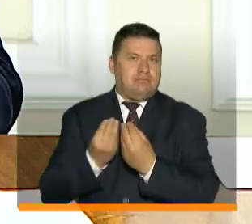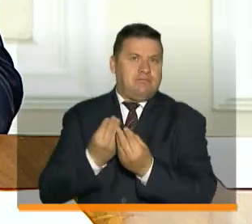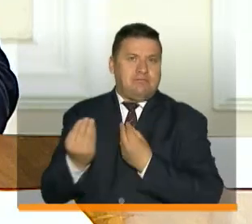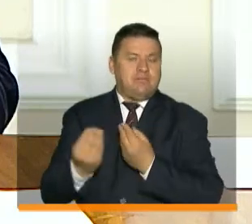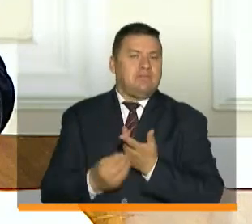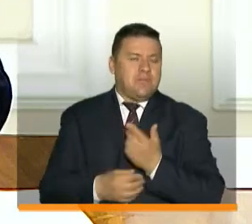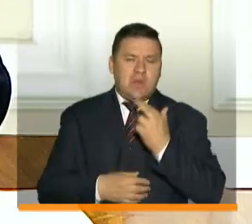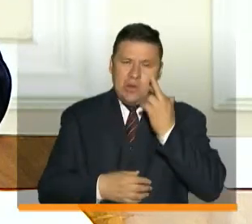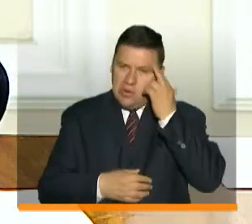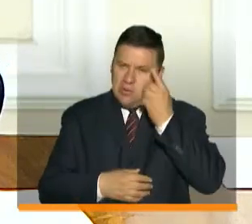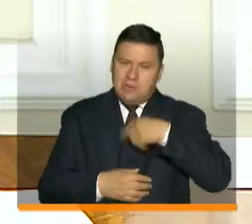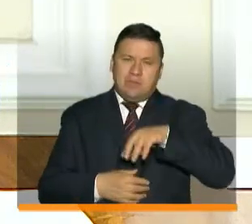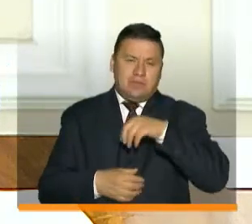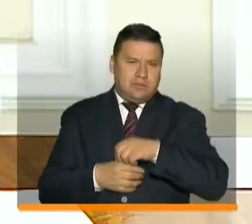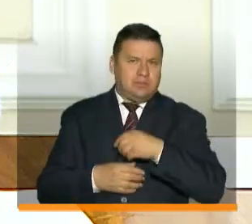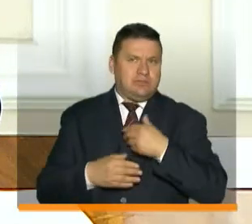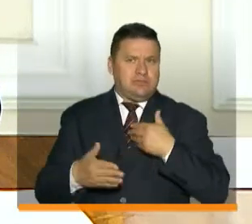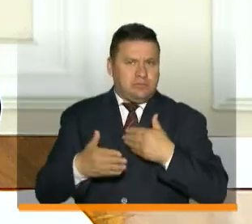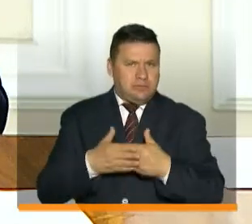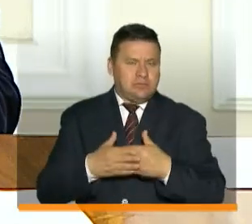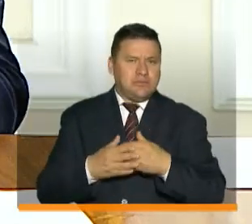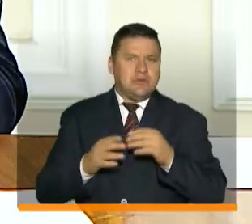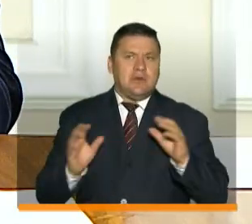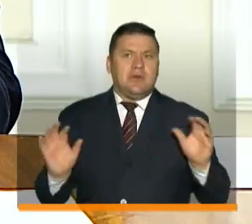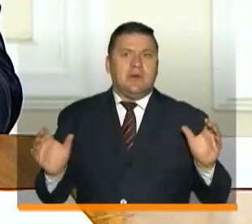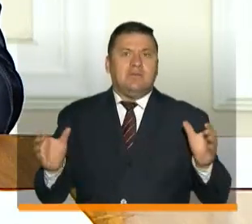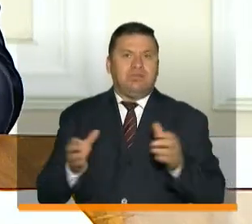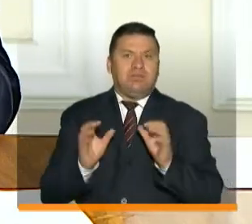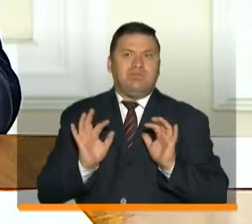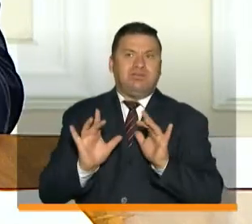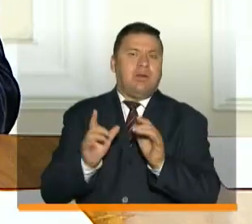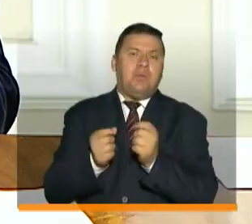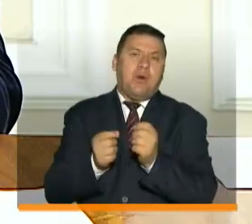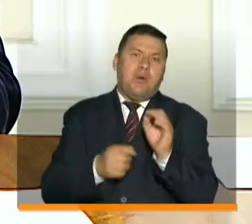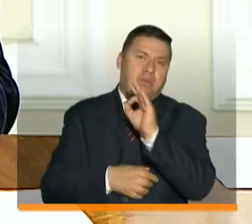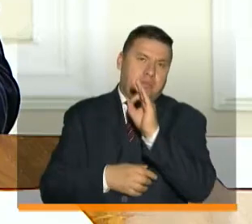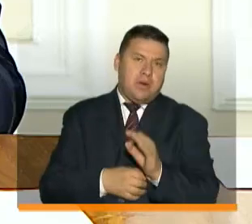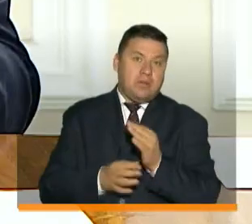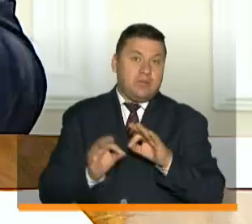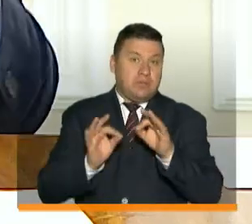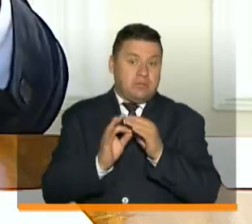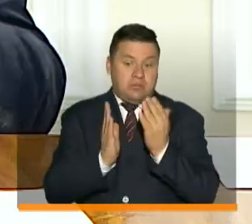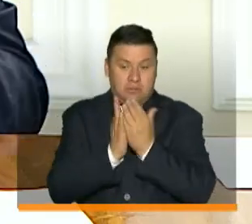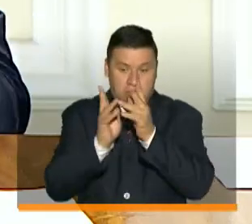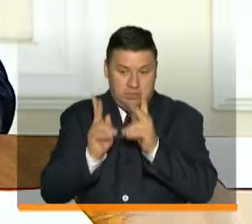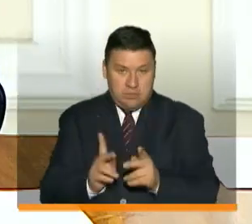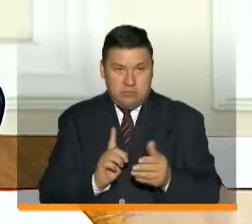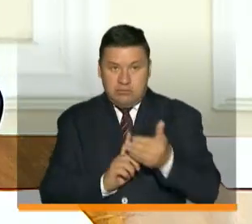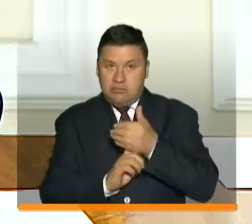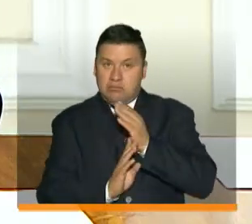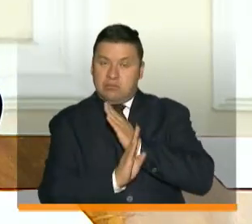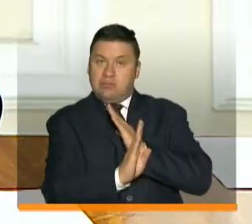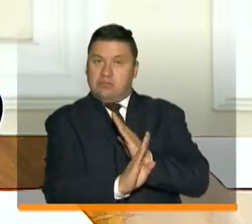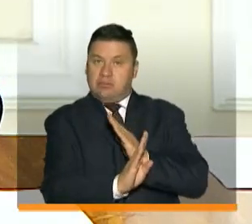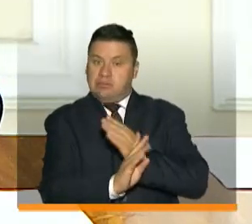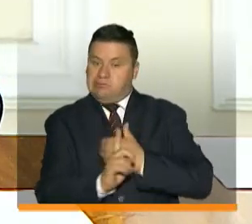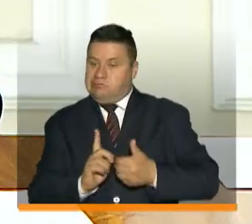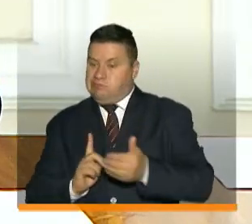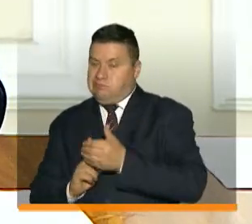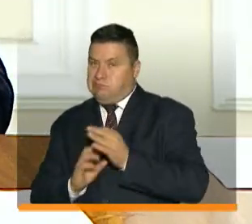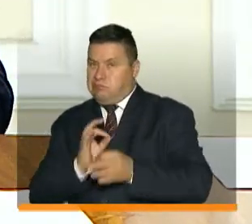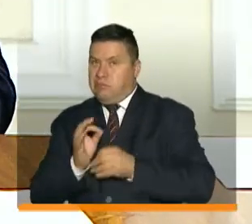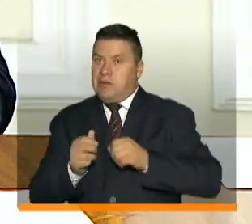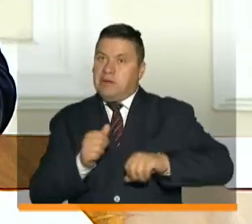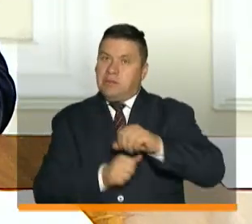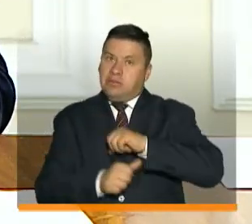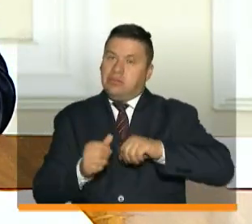alternancia, obviamente con las limitaciones de aforo y buscando también proteger a los estudiantes, pero hacer esa reactivación